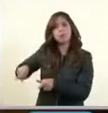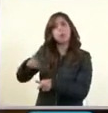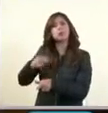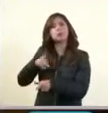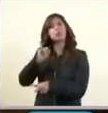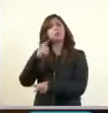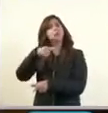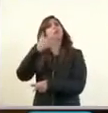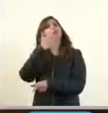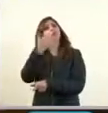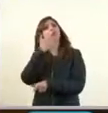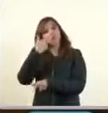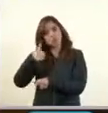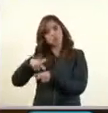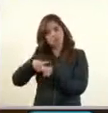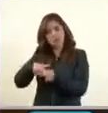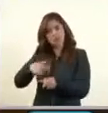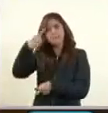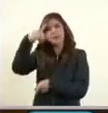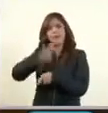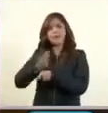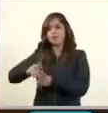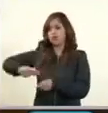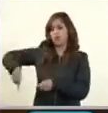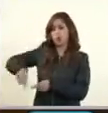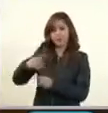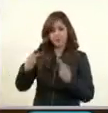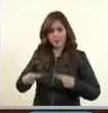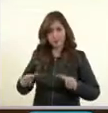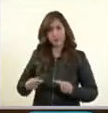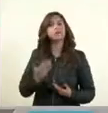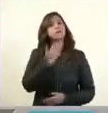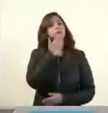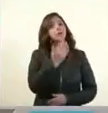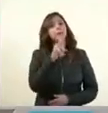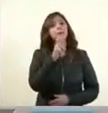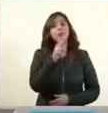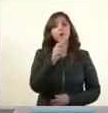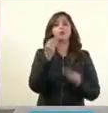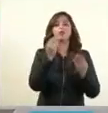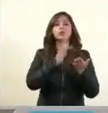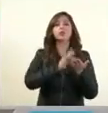Muy y porque bien. es algo que les beneficia. Muy bien, Vero. Así Pues es, Vero. muchas gracias. Gracias,